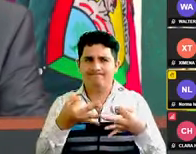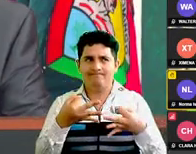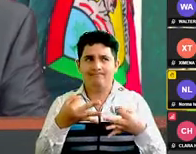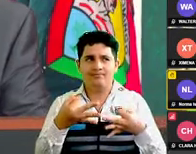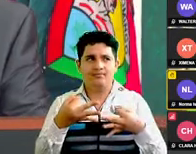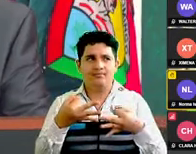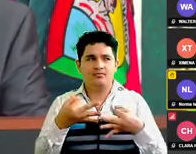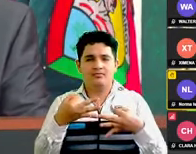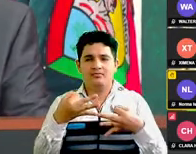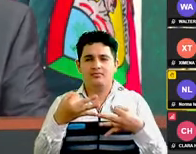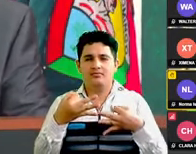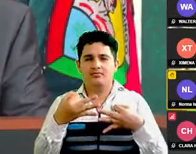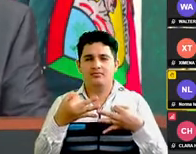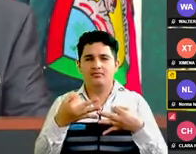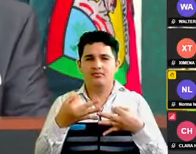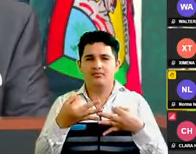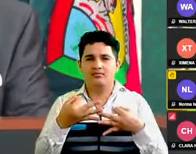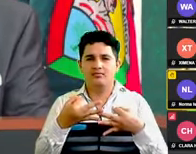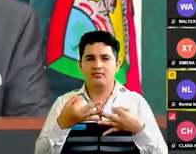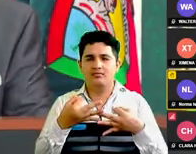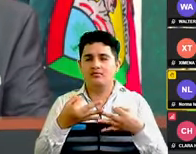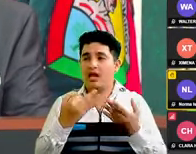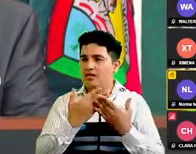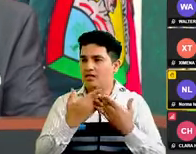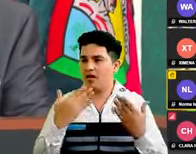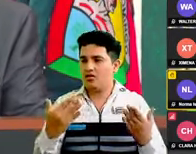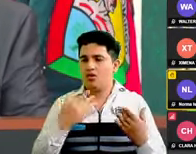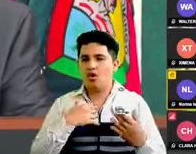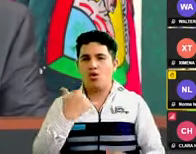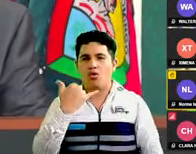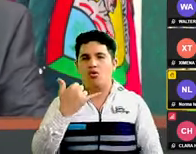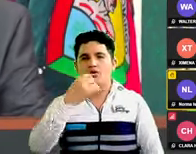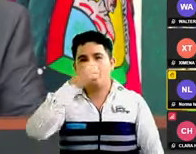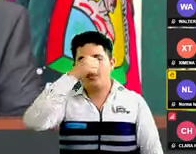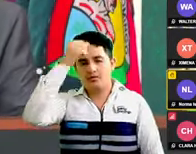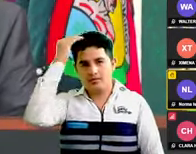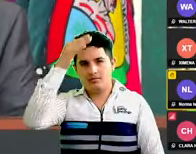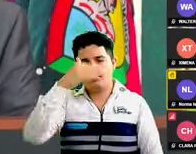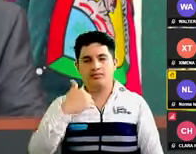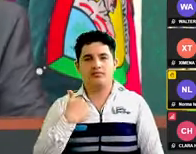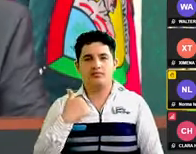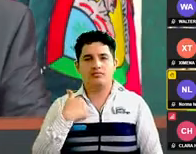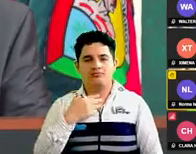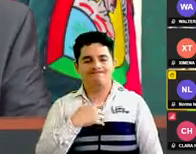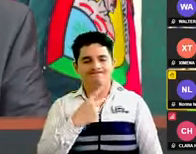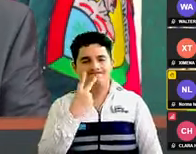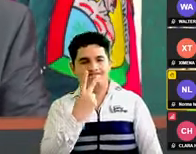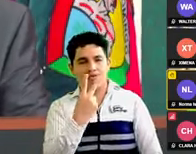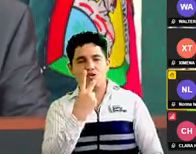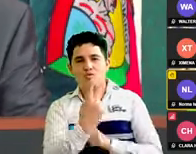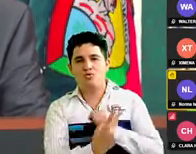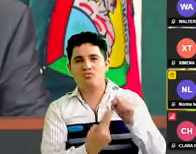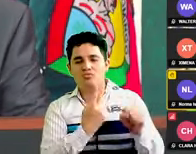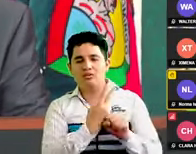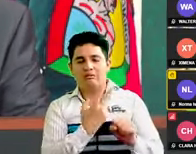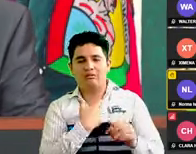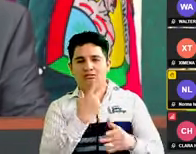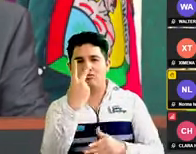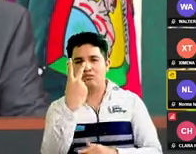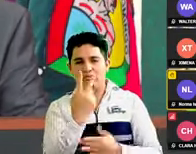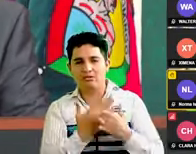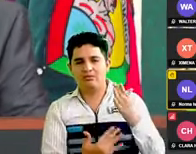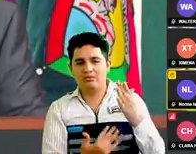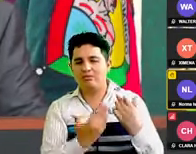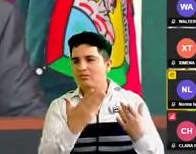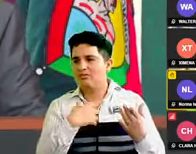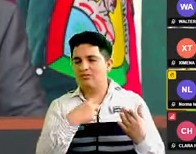teoría de lo que se plantea a los hechos. Hoy el Santo Domingo que tenemos en apenas 2 años o 2 años y medio, no es el mismo,